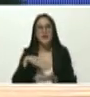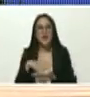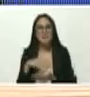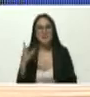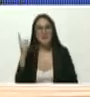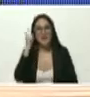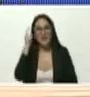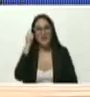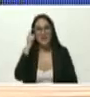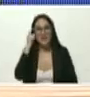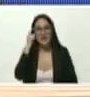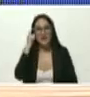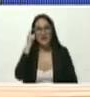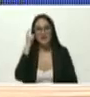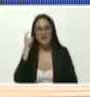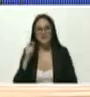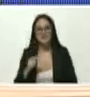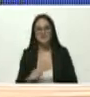3 días.